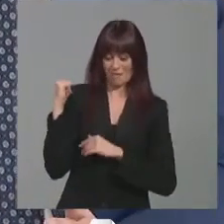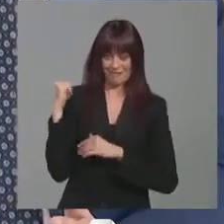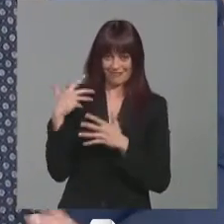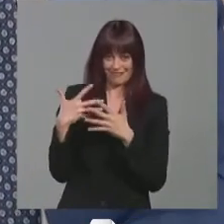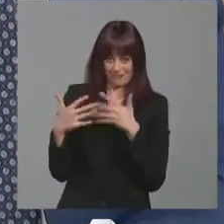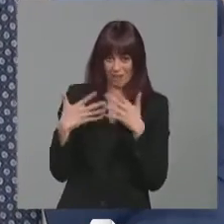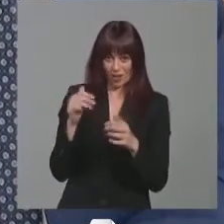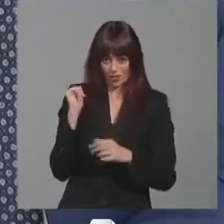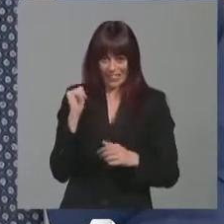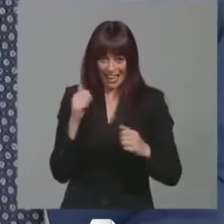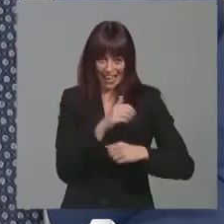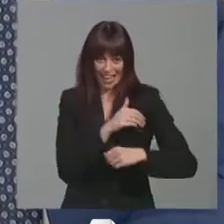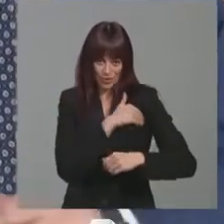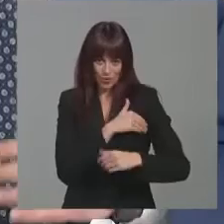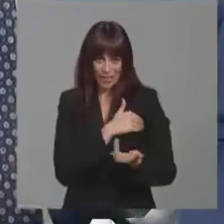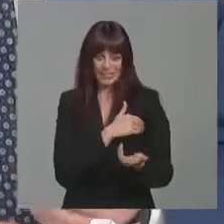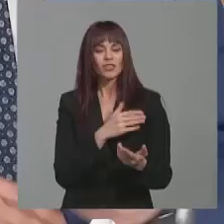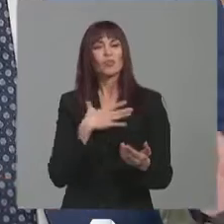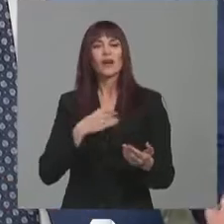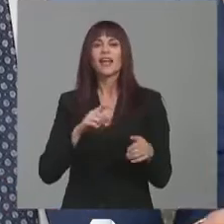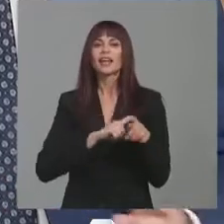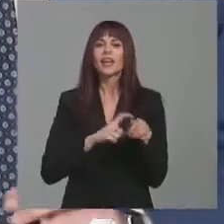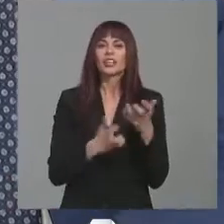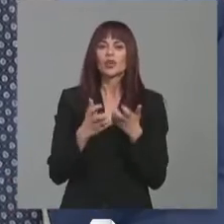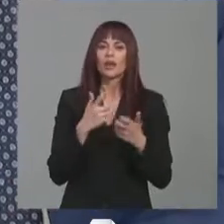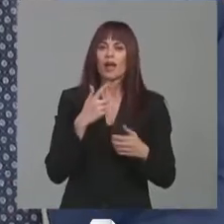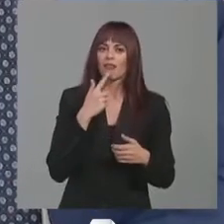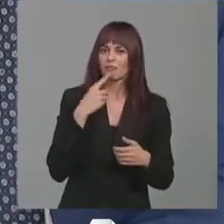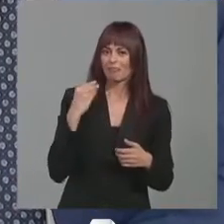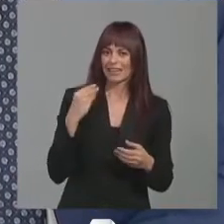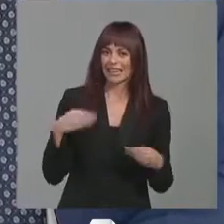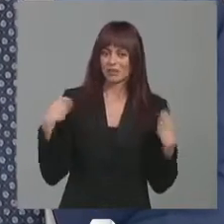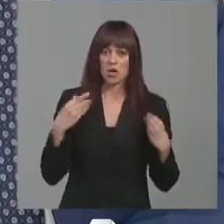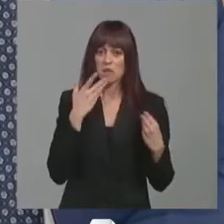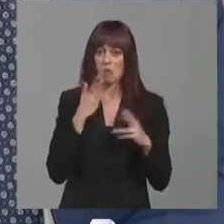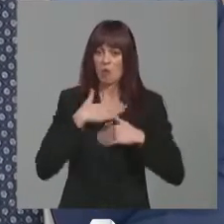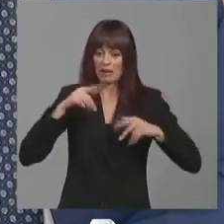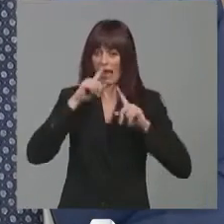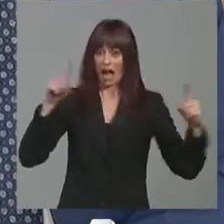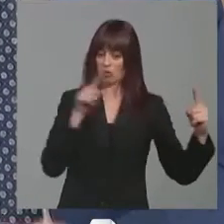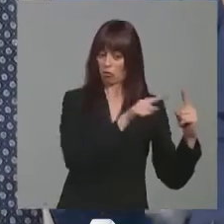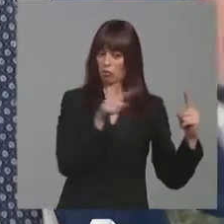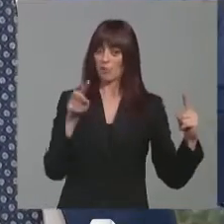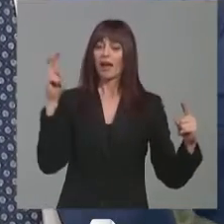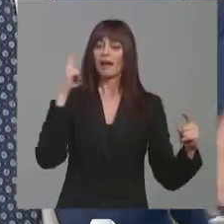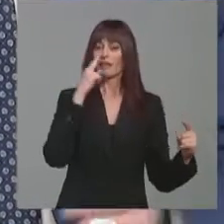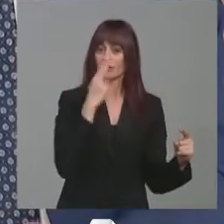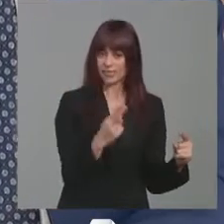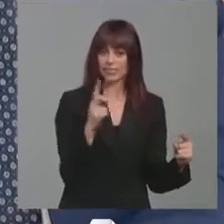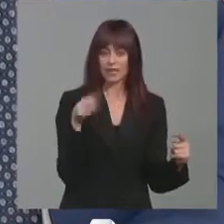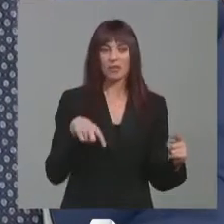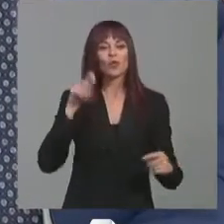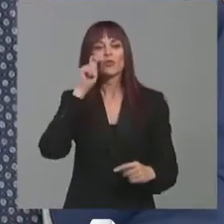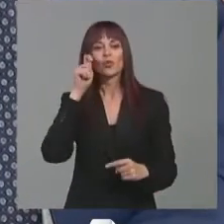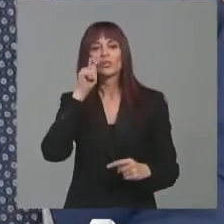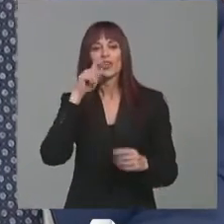bueno van a poder disfrutar de la gastronomía Y si vienen en cualquier momento del año pues van a poder visitar en breve el museo